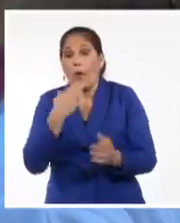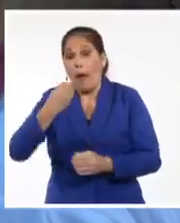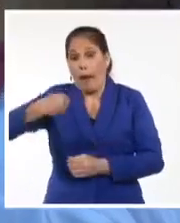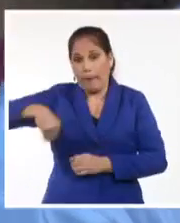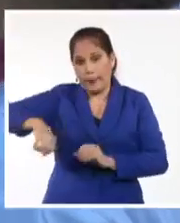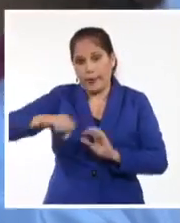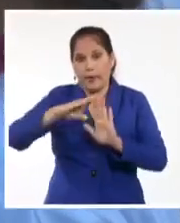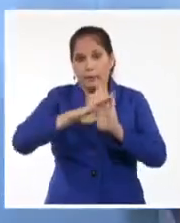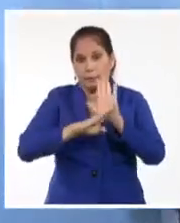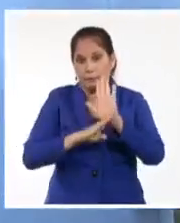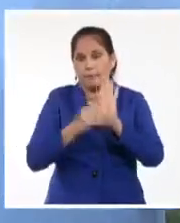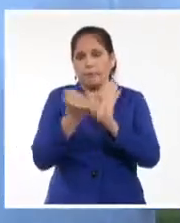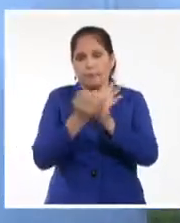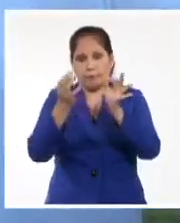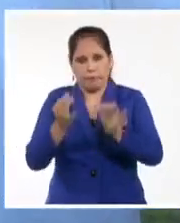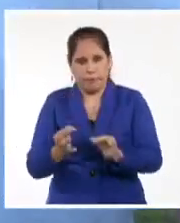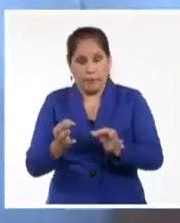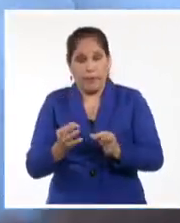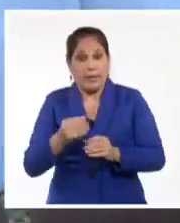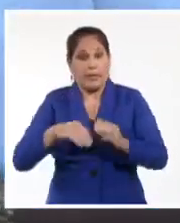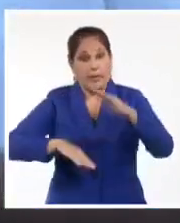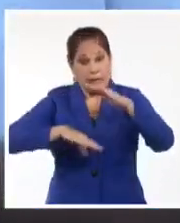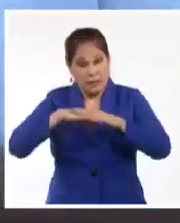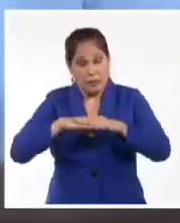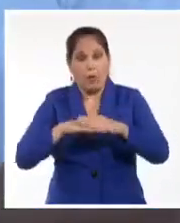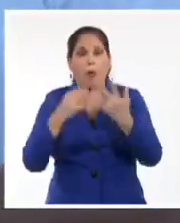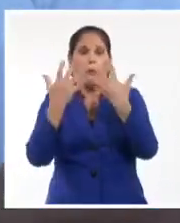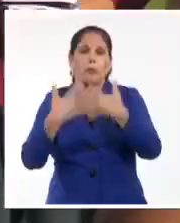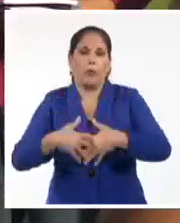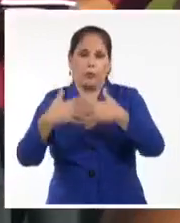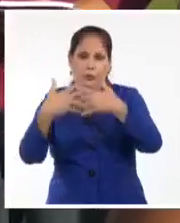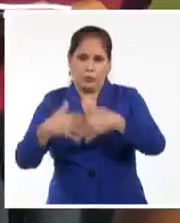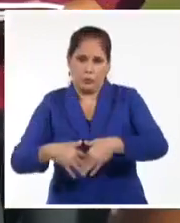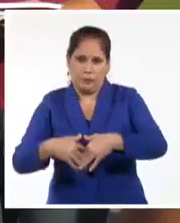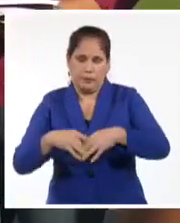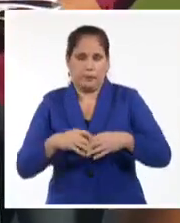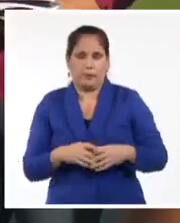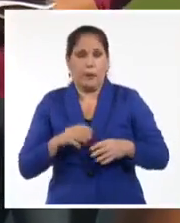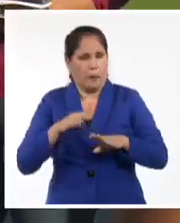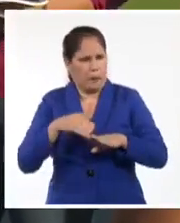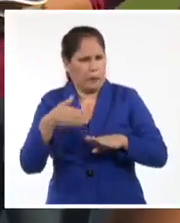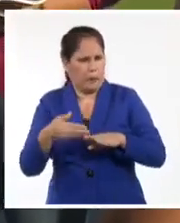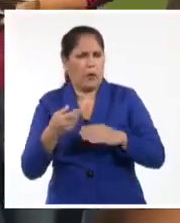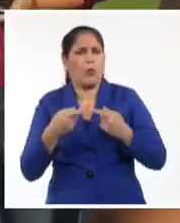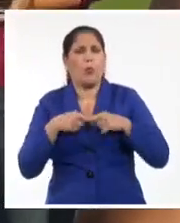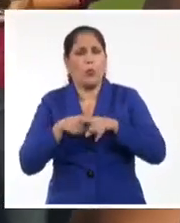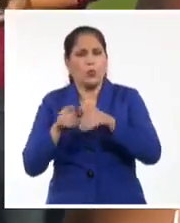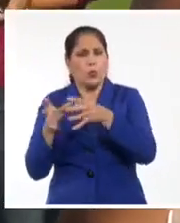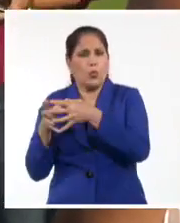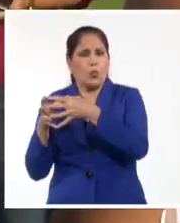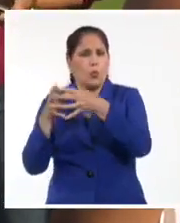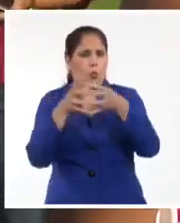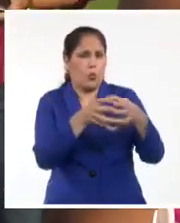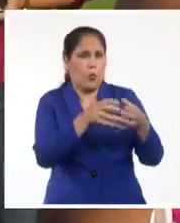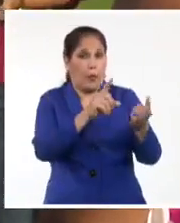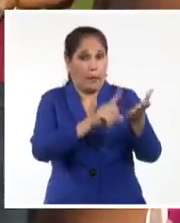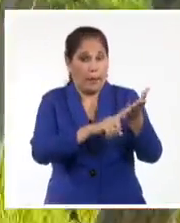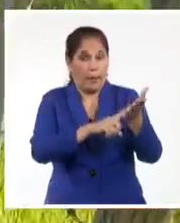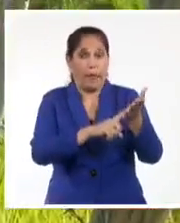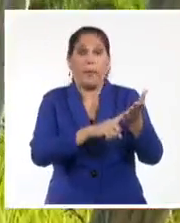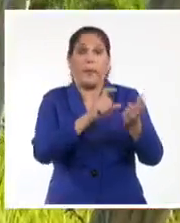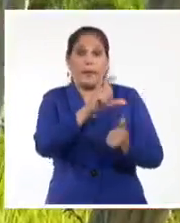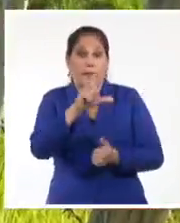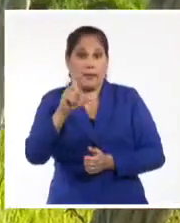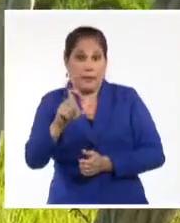medidas aprobadas. El límite del salario, dijo, es la producción. Más tarde, y acompañado de la miembro del Comité Central y primera secretaria